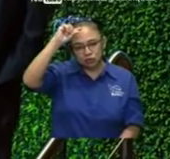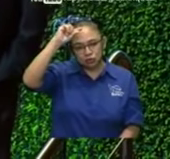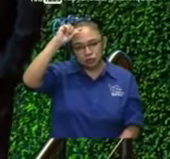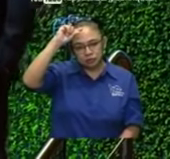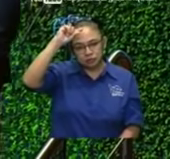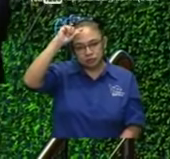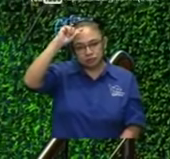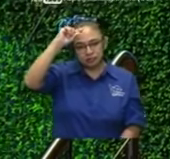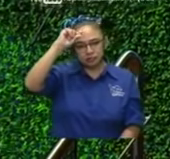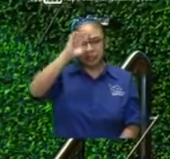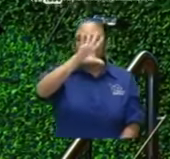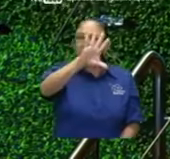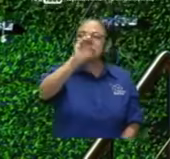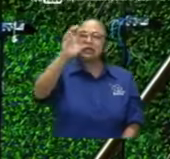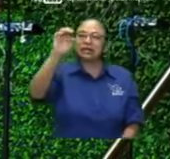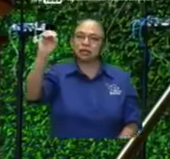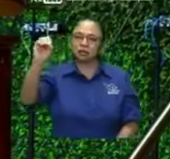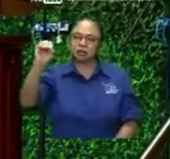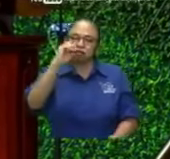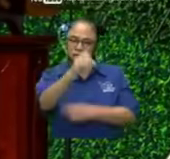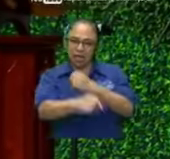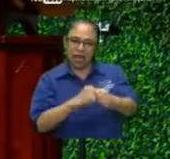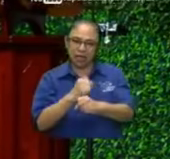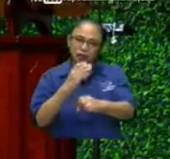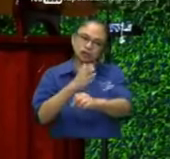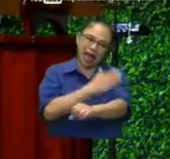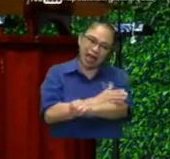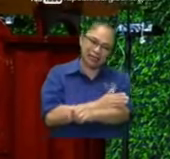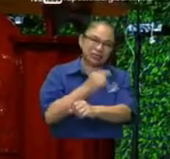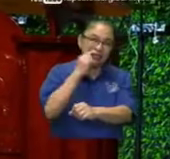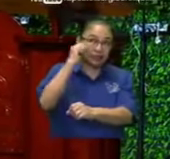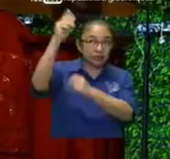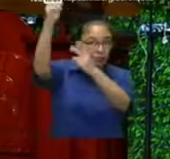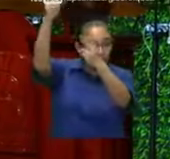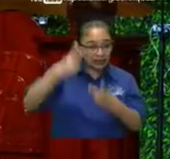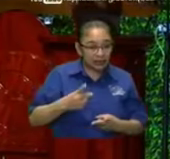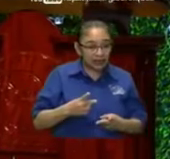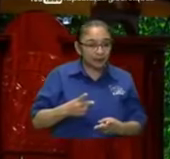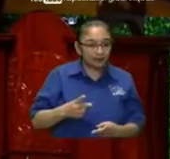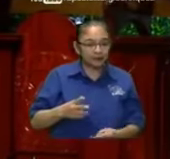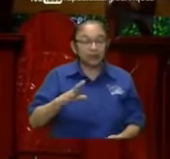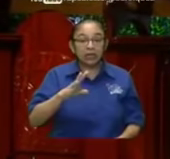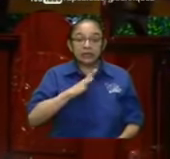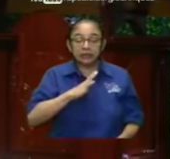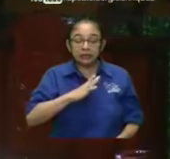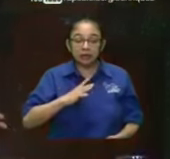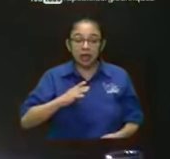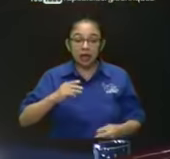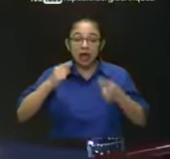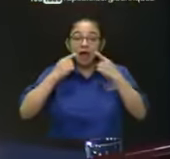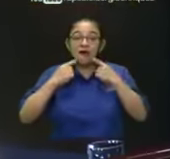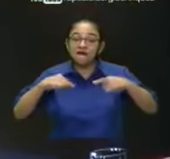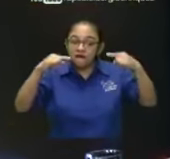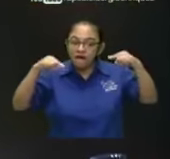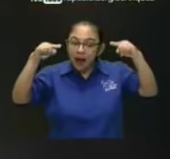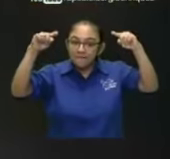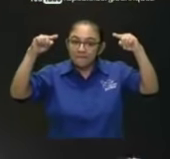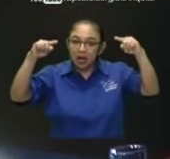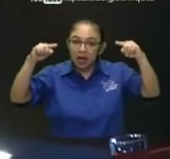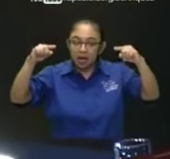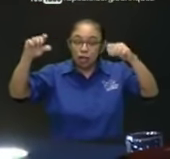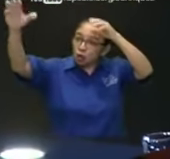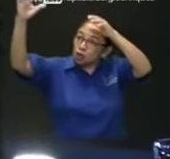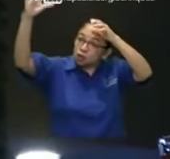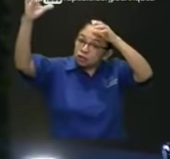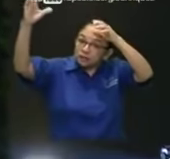500 años antes de que el Señor viniera, o un poco más, ellos tuvieron un auge en las ciencias en la filosofía y en todas